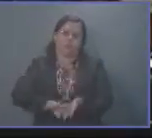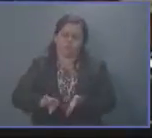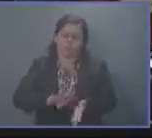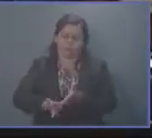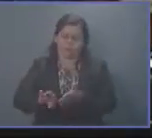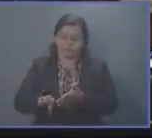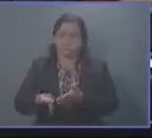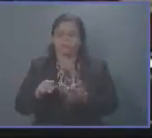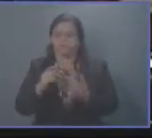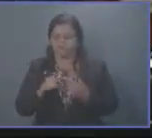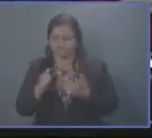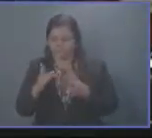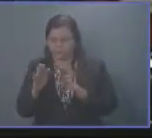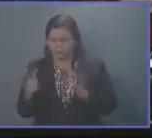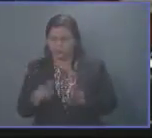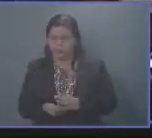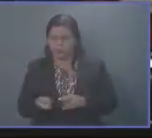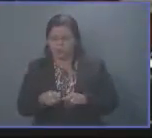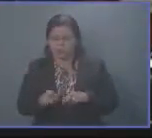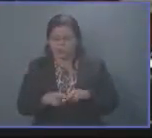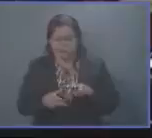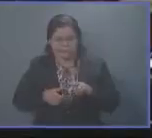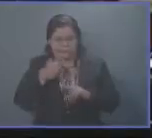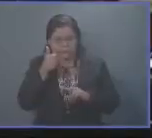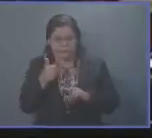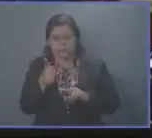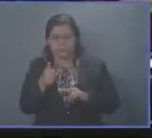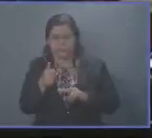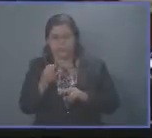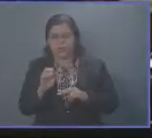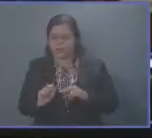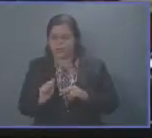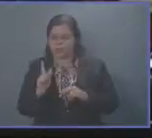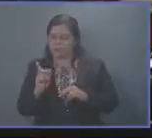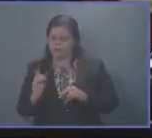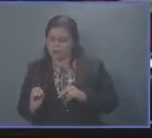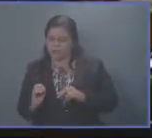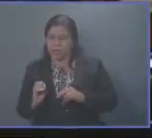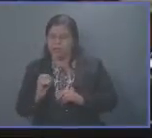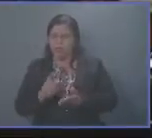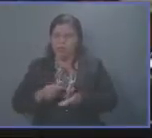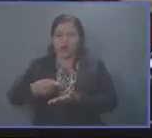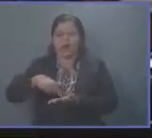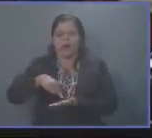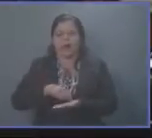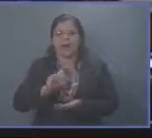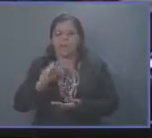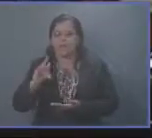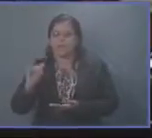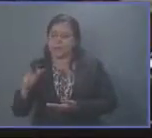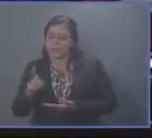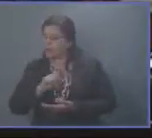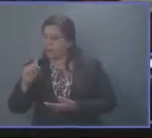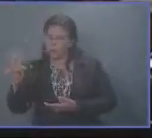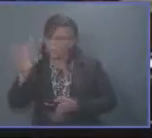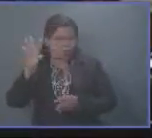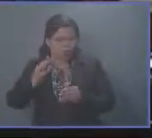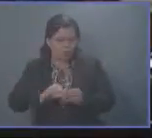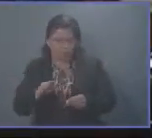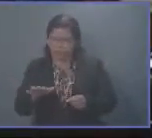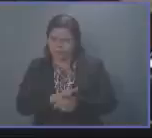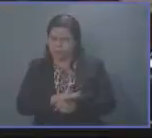moratorio previamente pactado en el contrato sobre el saldo de capital en mora y no sobre la cuota total no